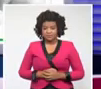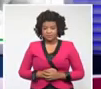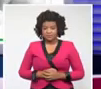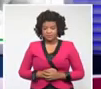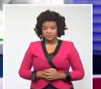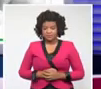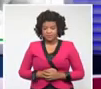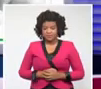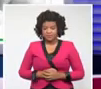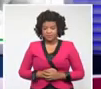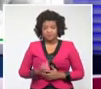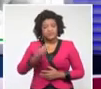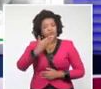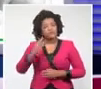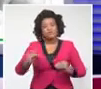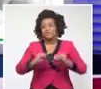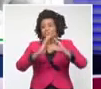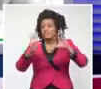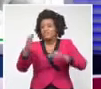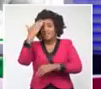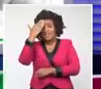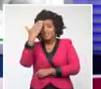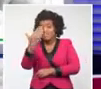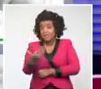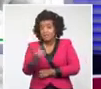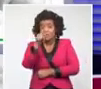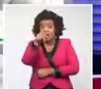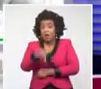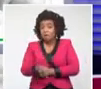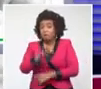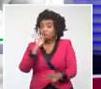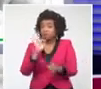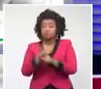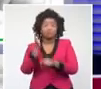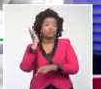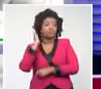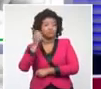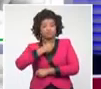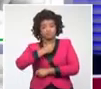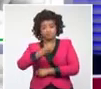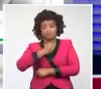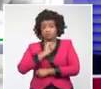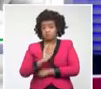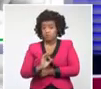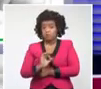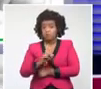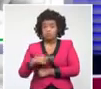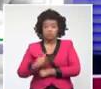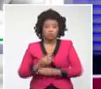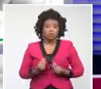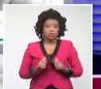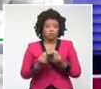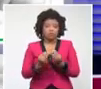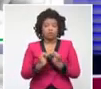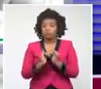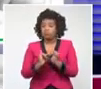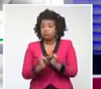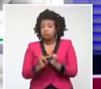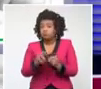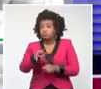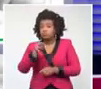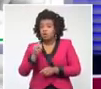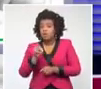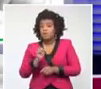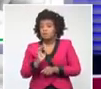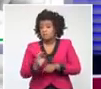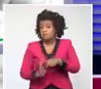Buenos días, qué placer saludarle. Bienvenido a una nueva conferencia de prensa, espacio que lleva a usted la actualización sobre el comportamiento